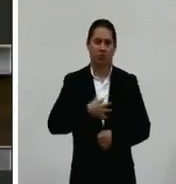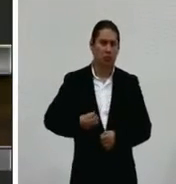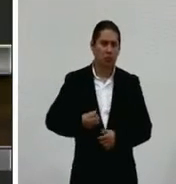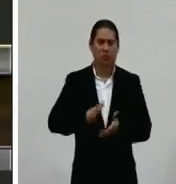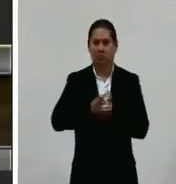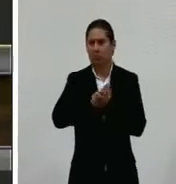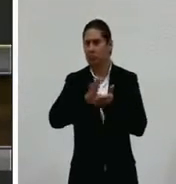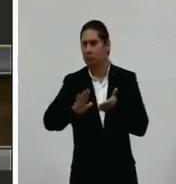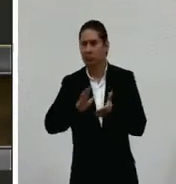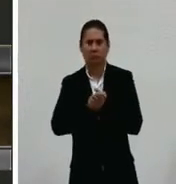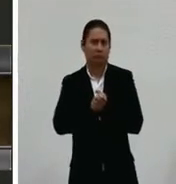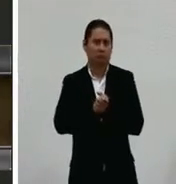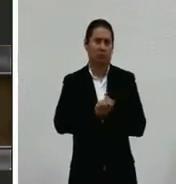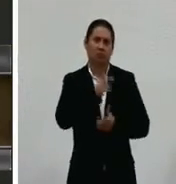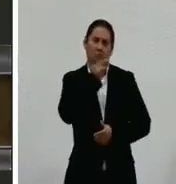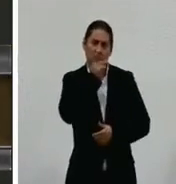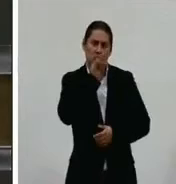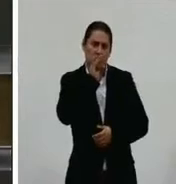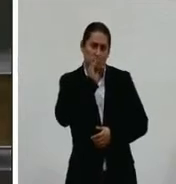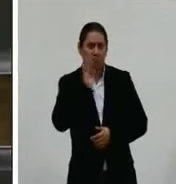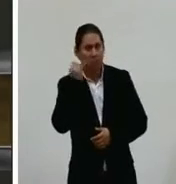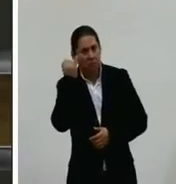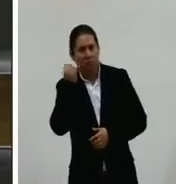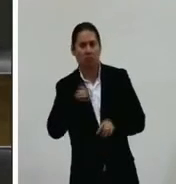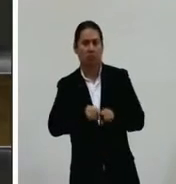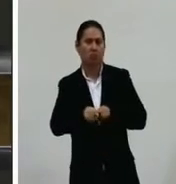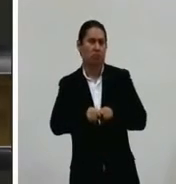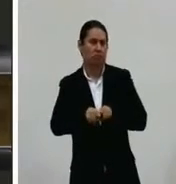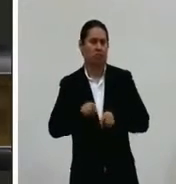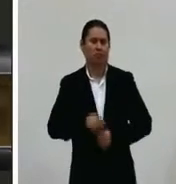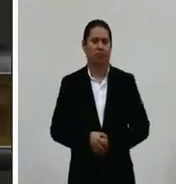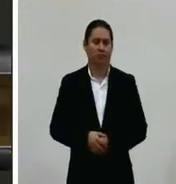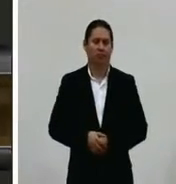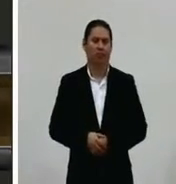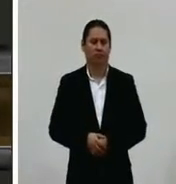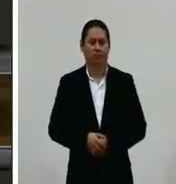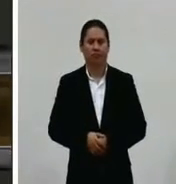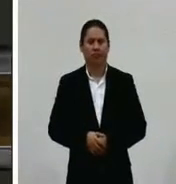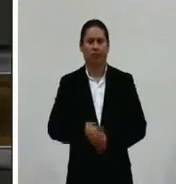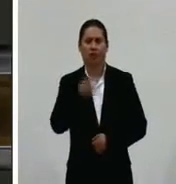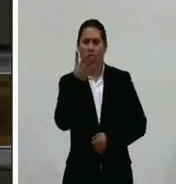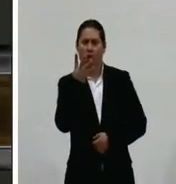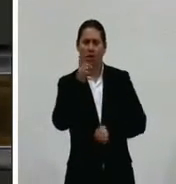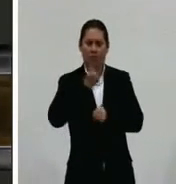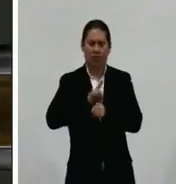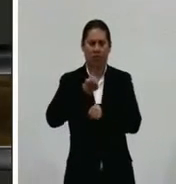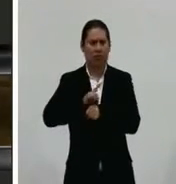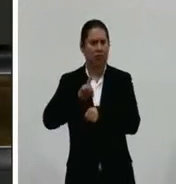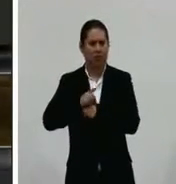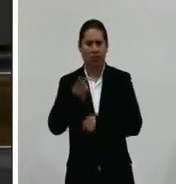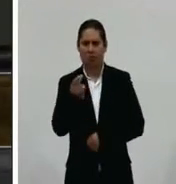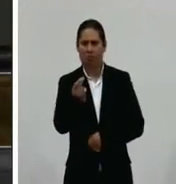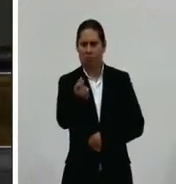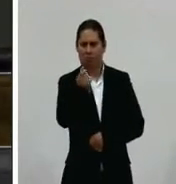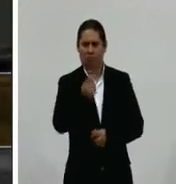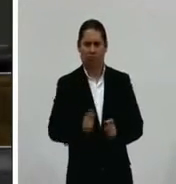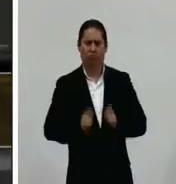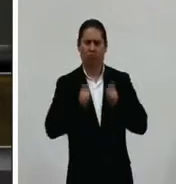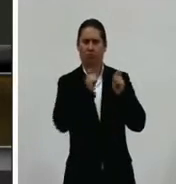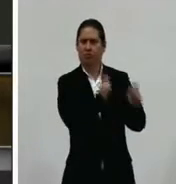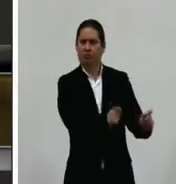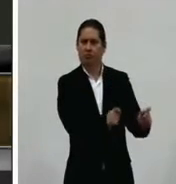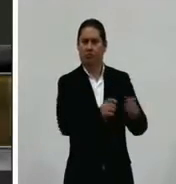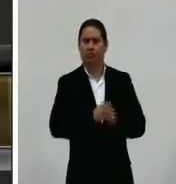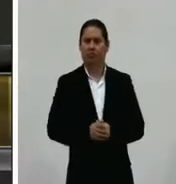cónyuge, de los padres o de los hermanos, considerándose 4 días hábiles inmediatos y posteriores a